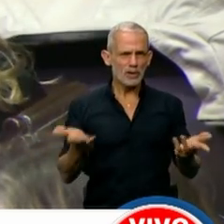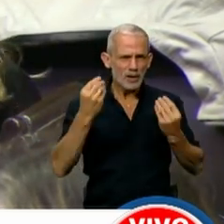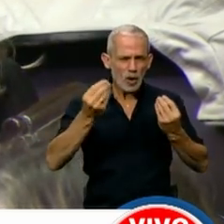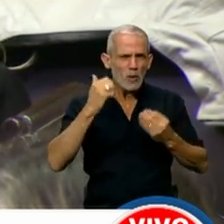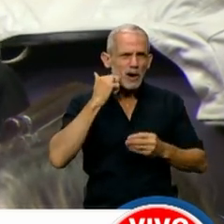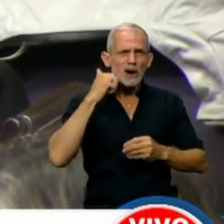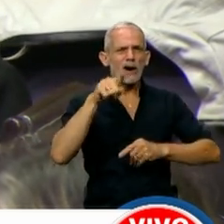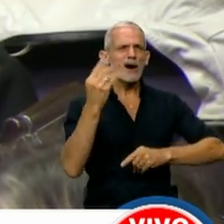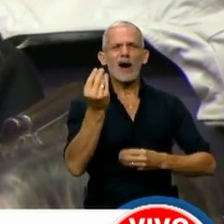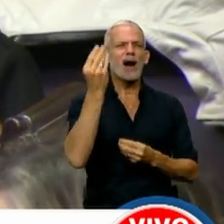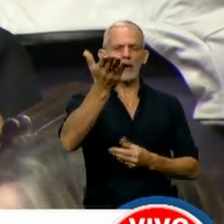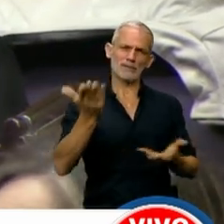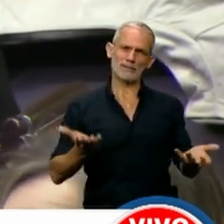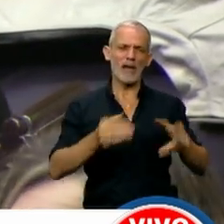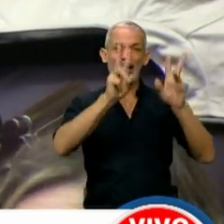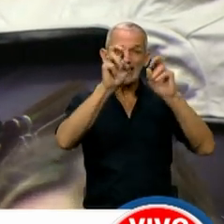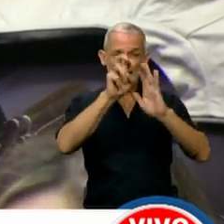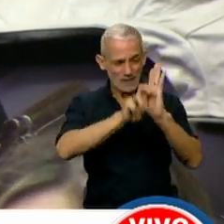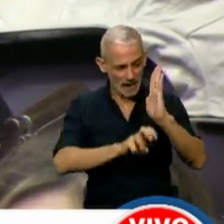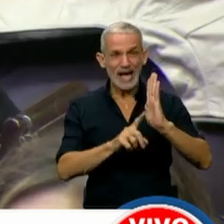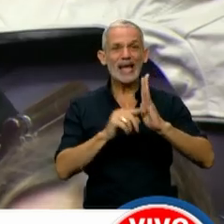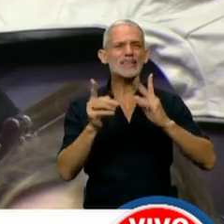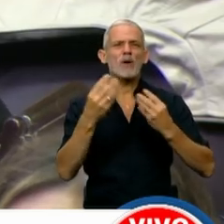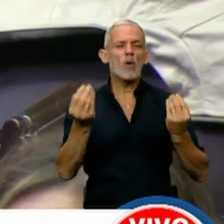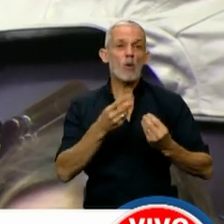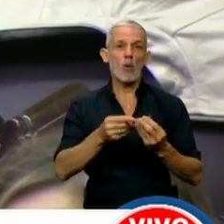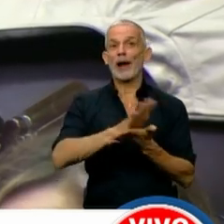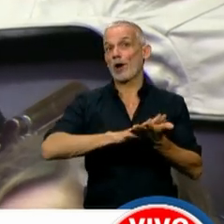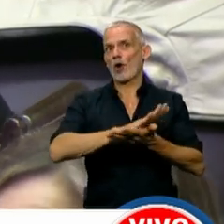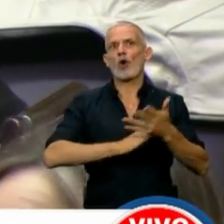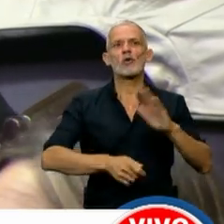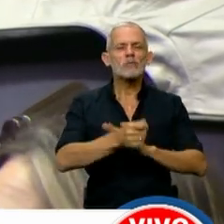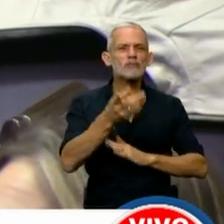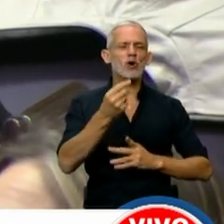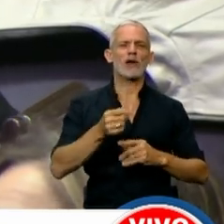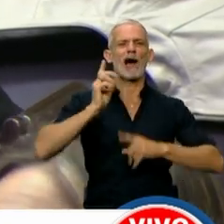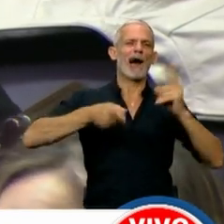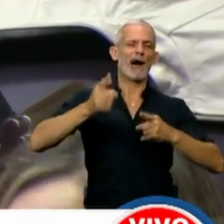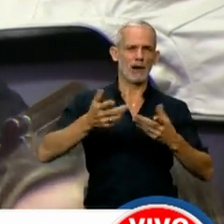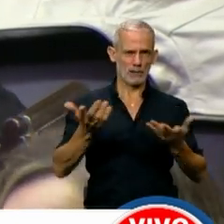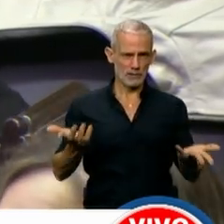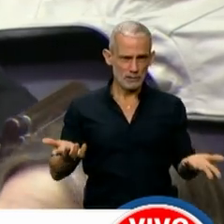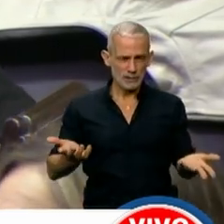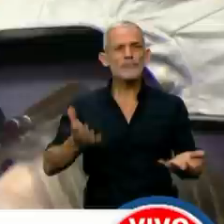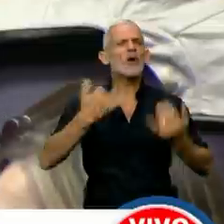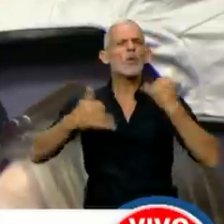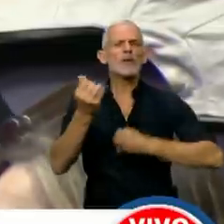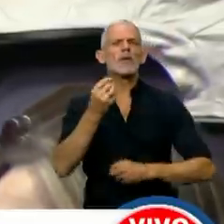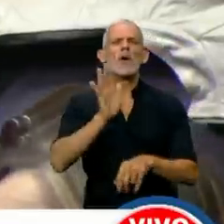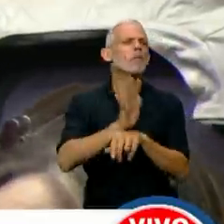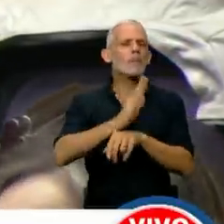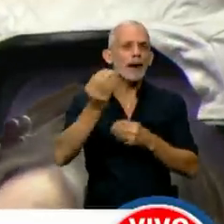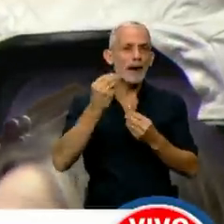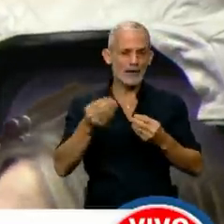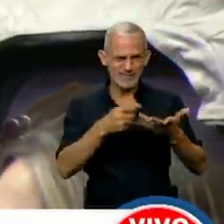participar de algo así los temas a tratar era la corrupción y el autoritarismo cuéntenme qué quiere decir